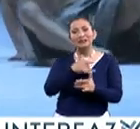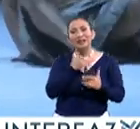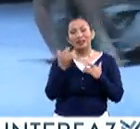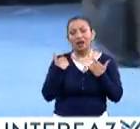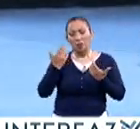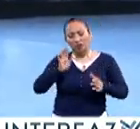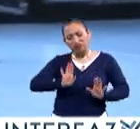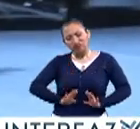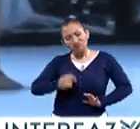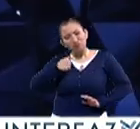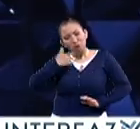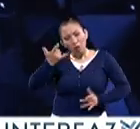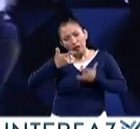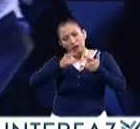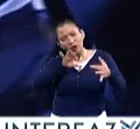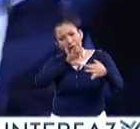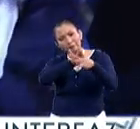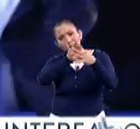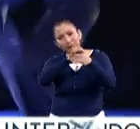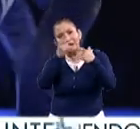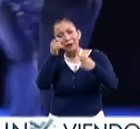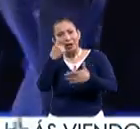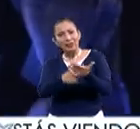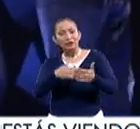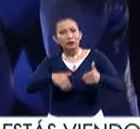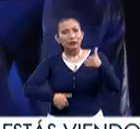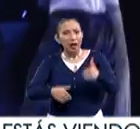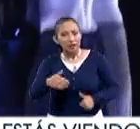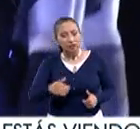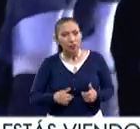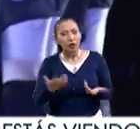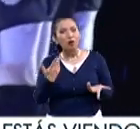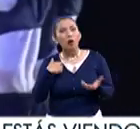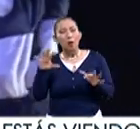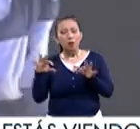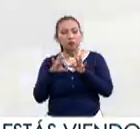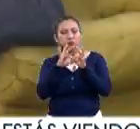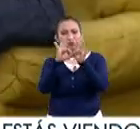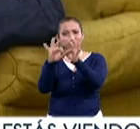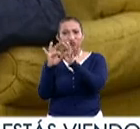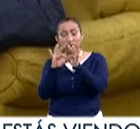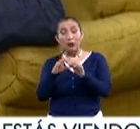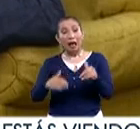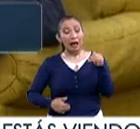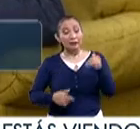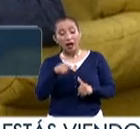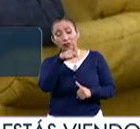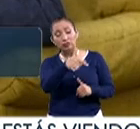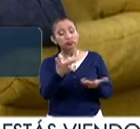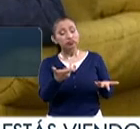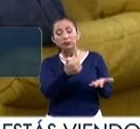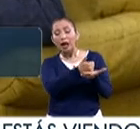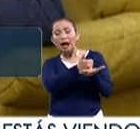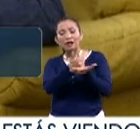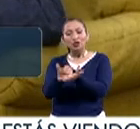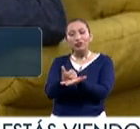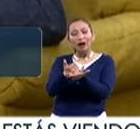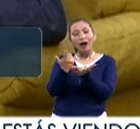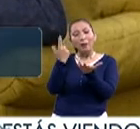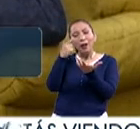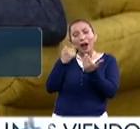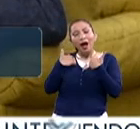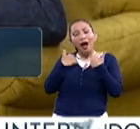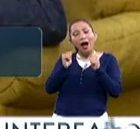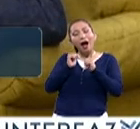sientan identificados con las historias contadas en el teatro, logrando una unión. El teatro puede crear una comprensión y